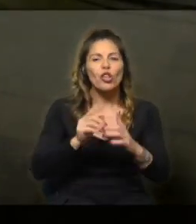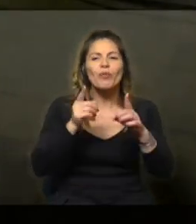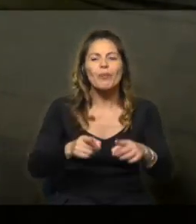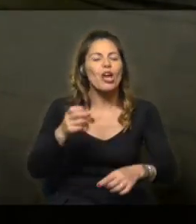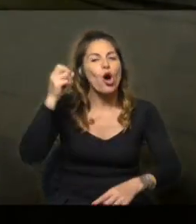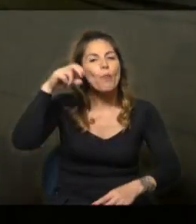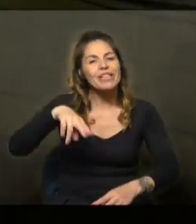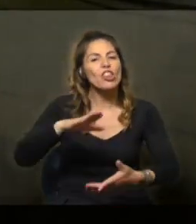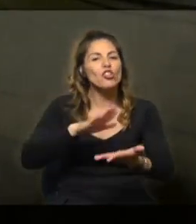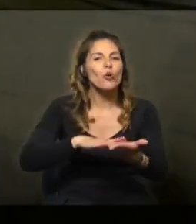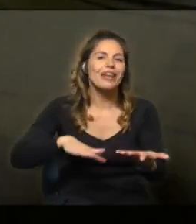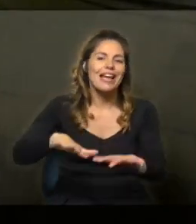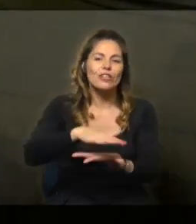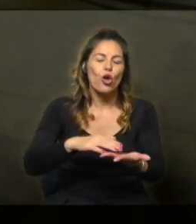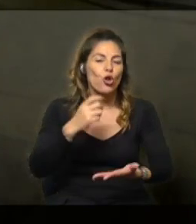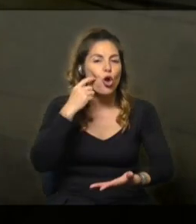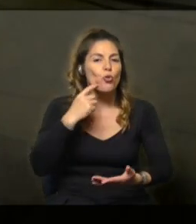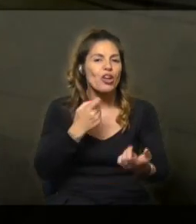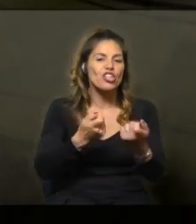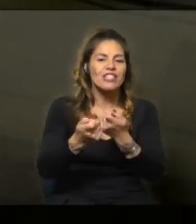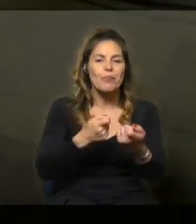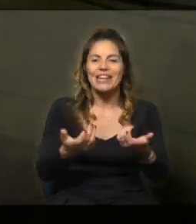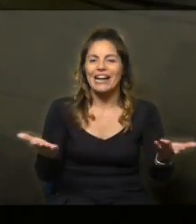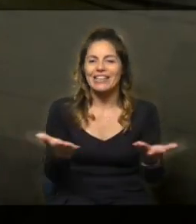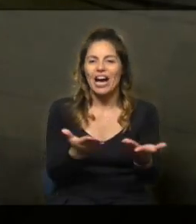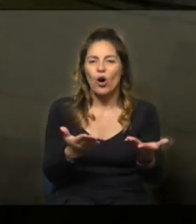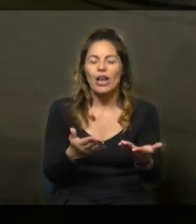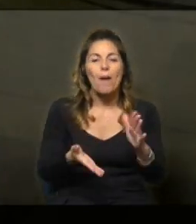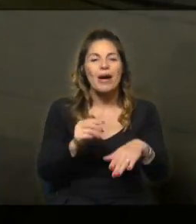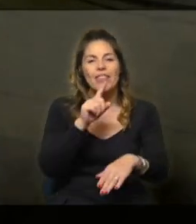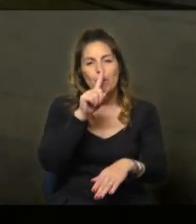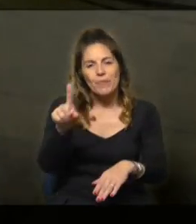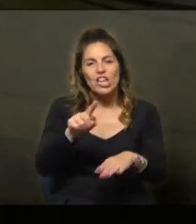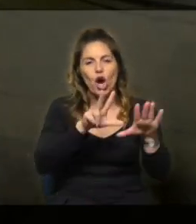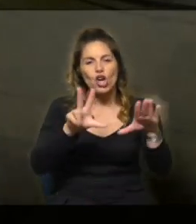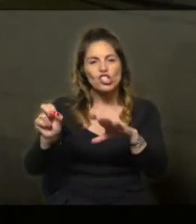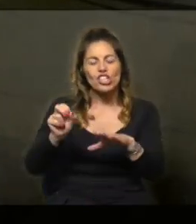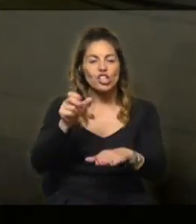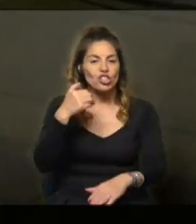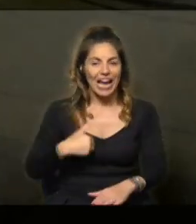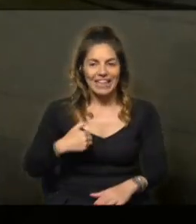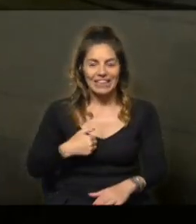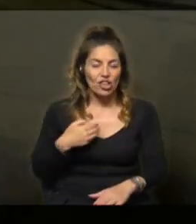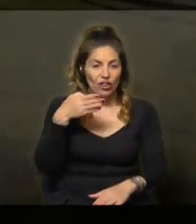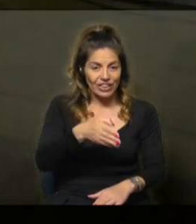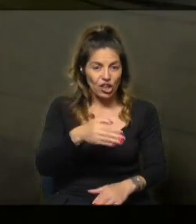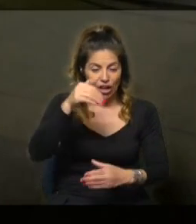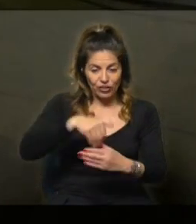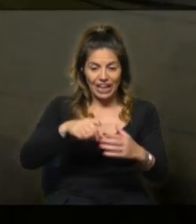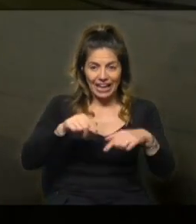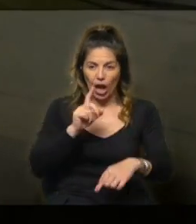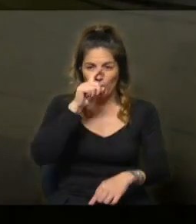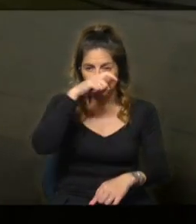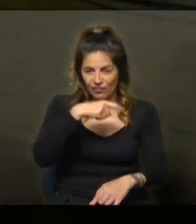opinando acerca de lo que sucedía los números que ya se manejan a esta hora es que más de 1800 son los argentinos que llegaron a sufragar aquí en Montevideo en el